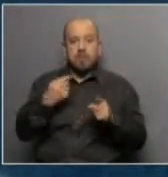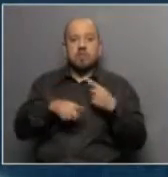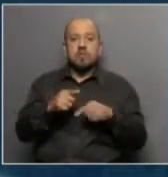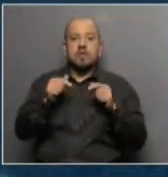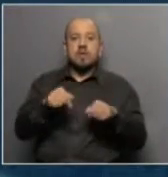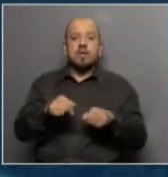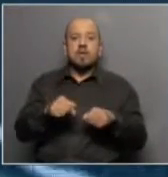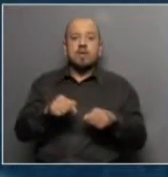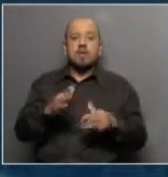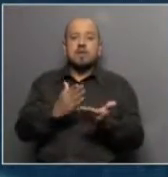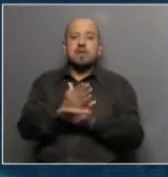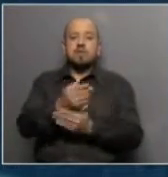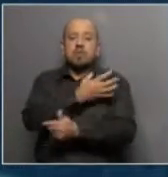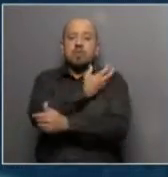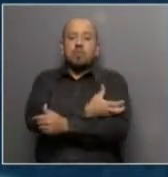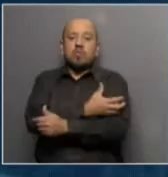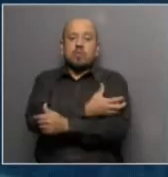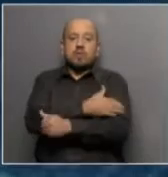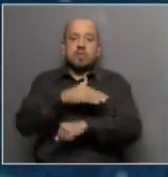se criminaliza siempre la pobreza.